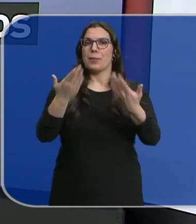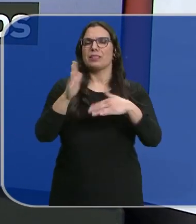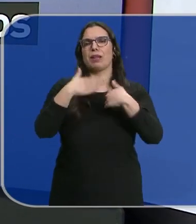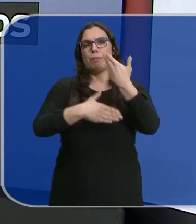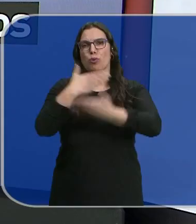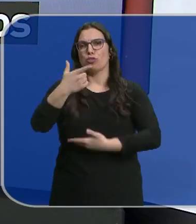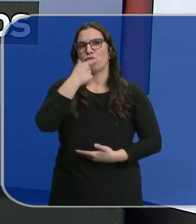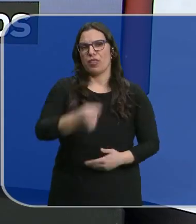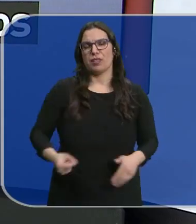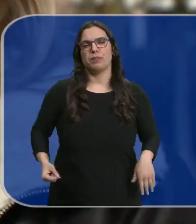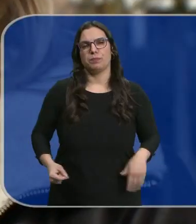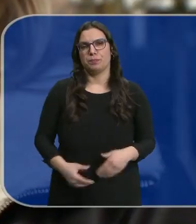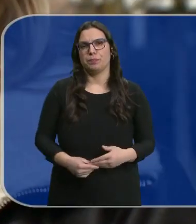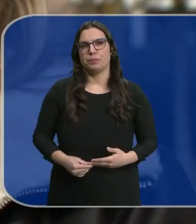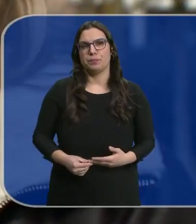proceso.